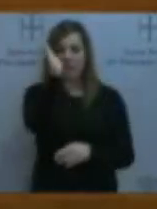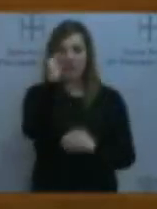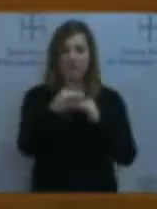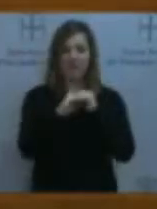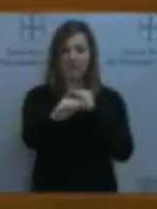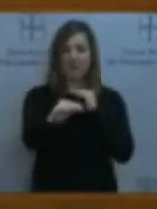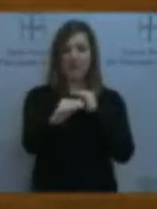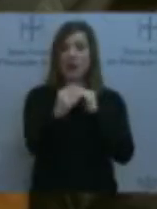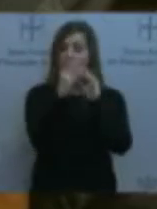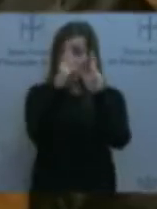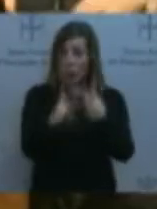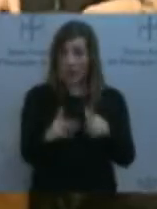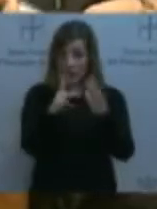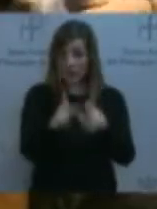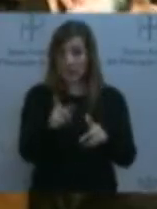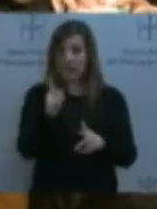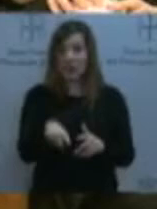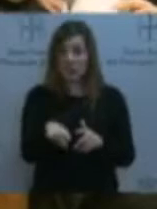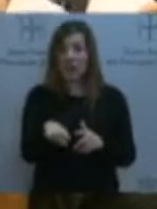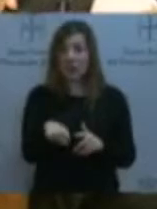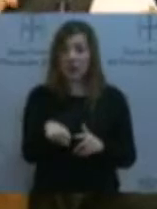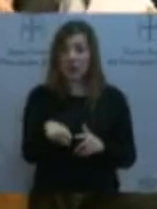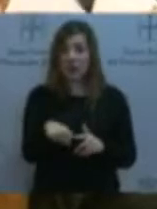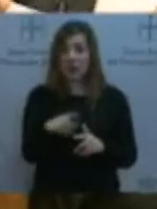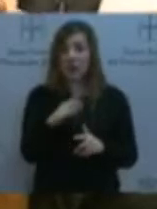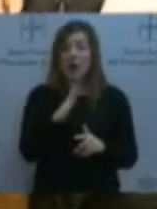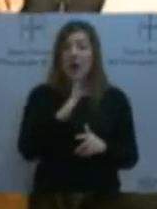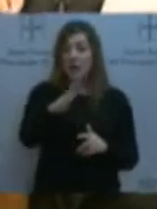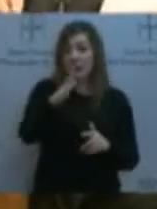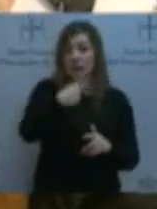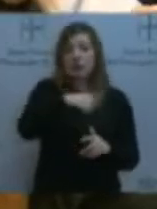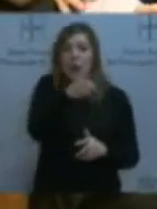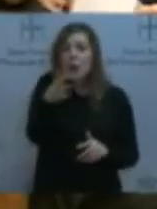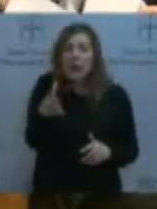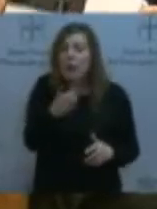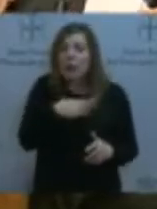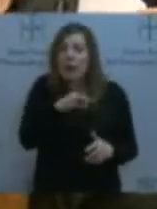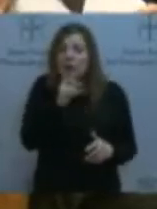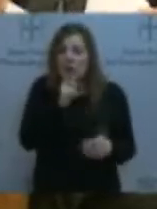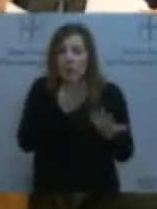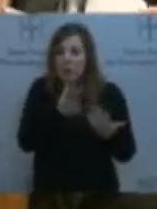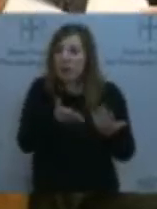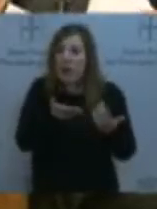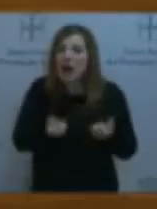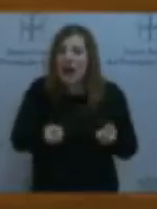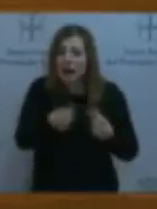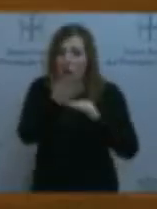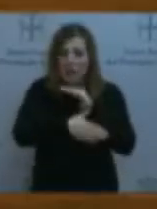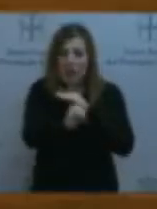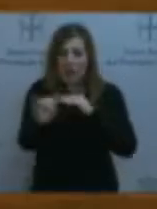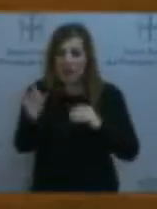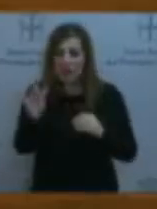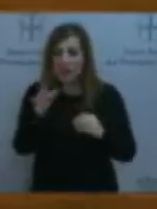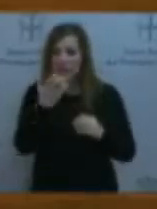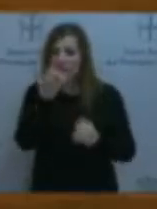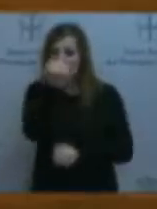nuestras cuentas en largo plazo. Y también limita de alguna manera cuánto más nos vamos a poder endeudar. No es cierto que no acabe limitando el gasto, claro que sí. Si sobre una